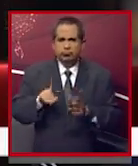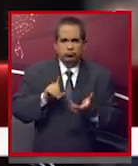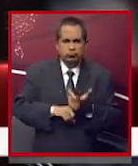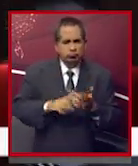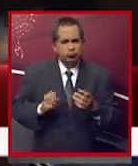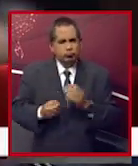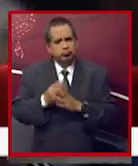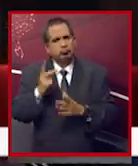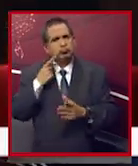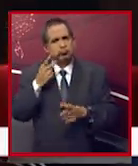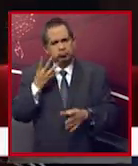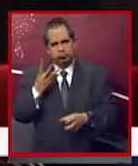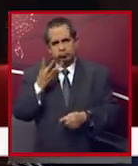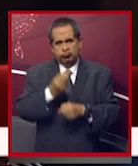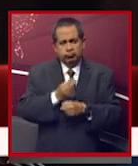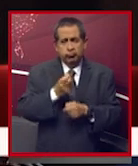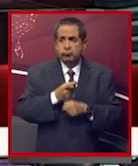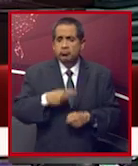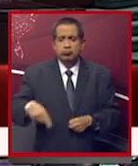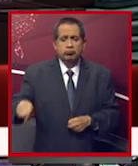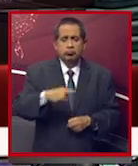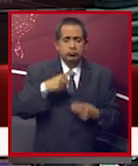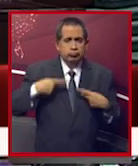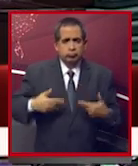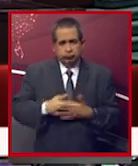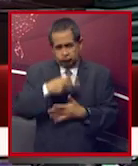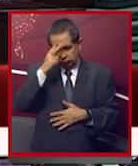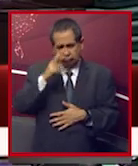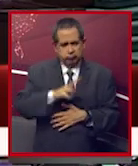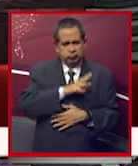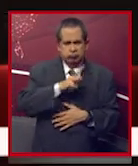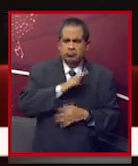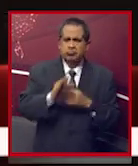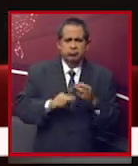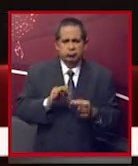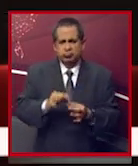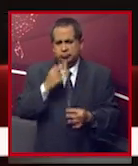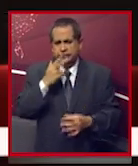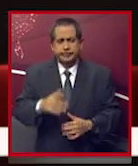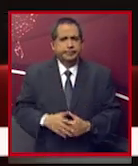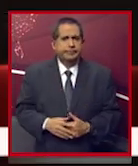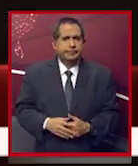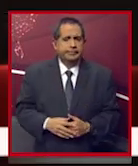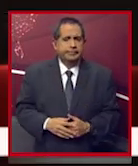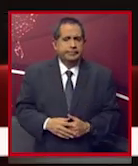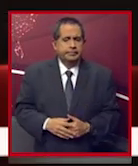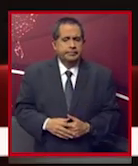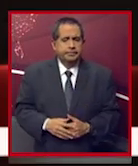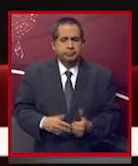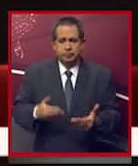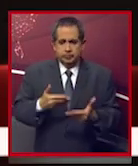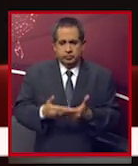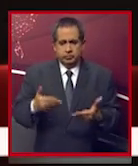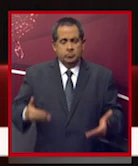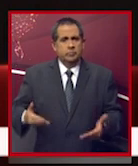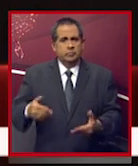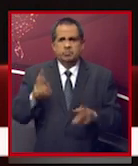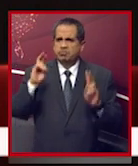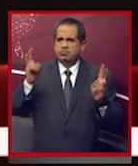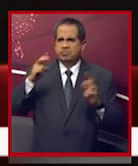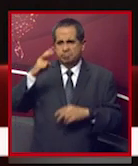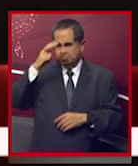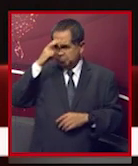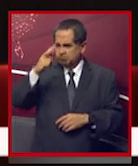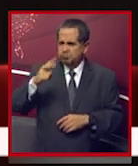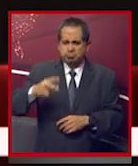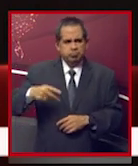el objetivo de mejorar la calidad de vida de las familias mexicanas. Hoy es el tiempo de México, es